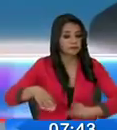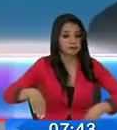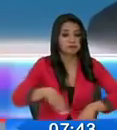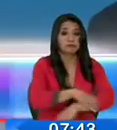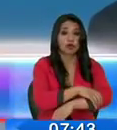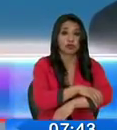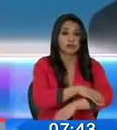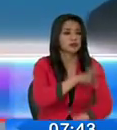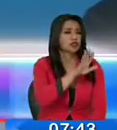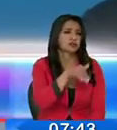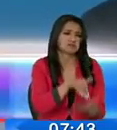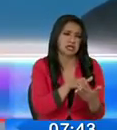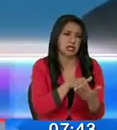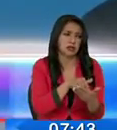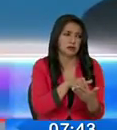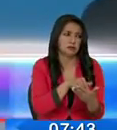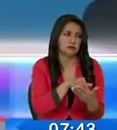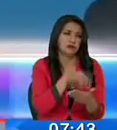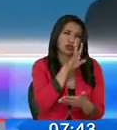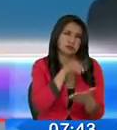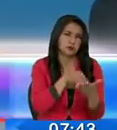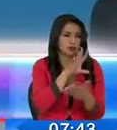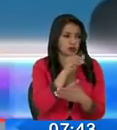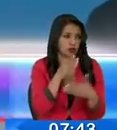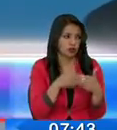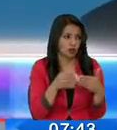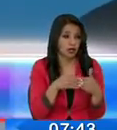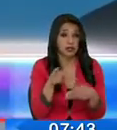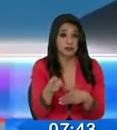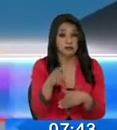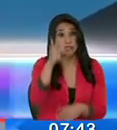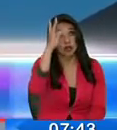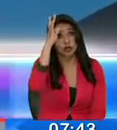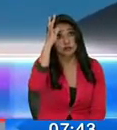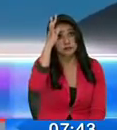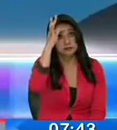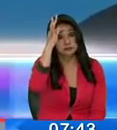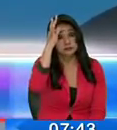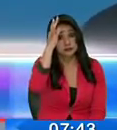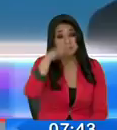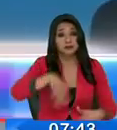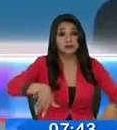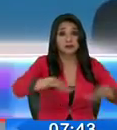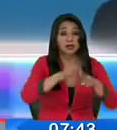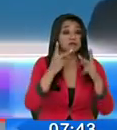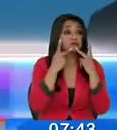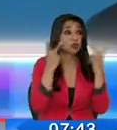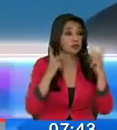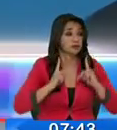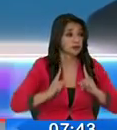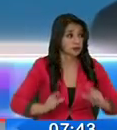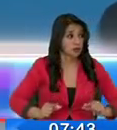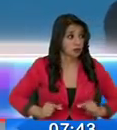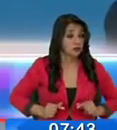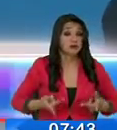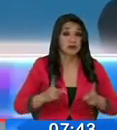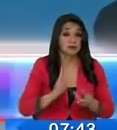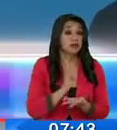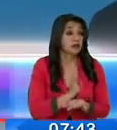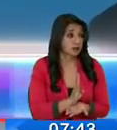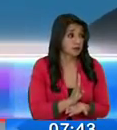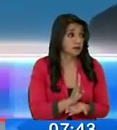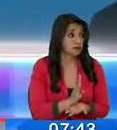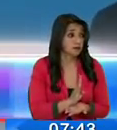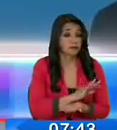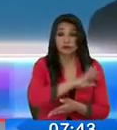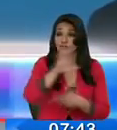vale 2.200, $2,400, los hospitales de la red pública de salud, eso involucra también al IES y desde luego a